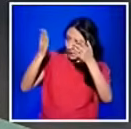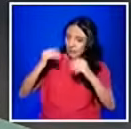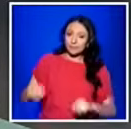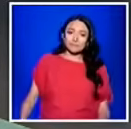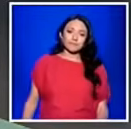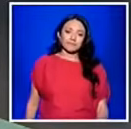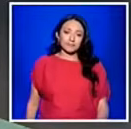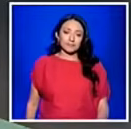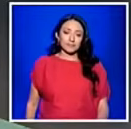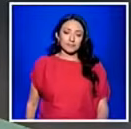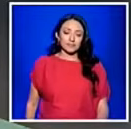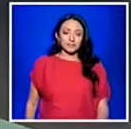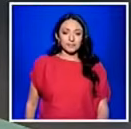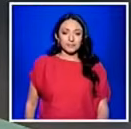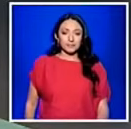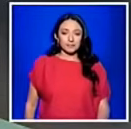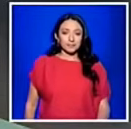Alex?